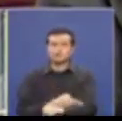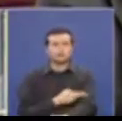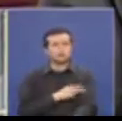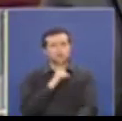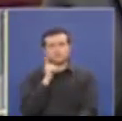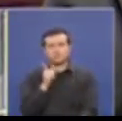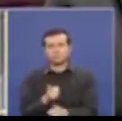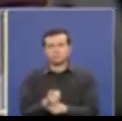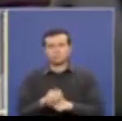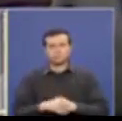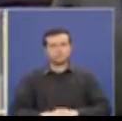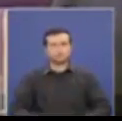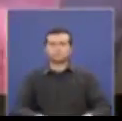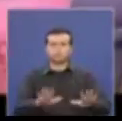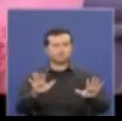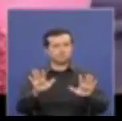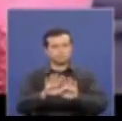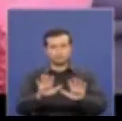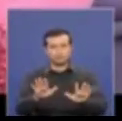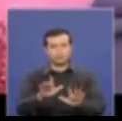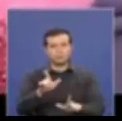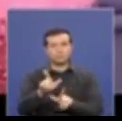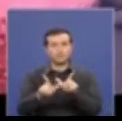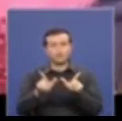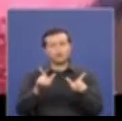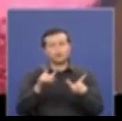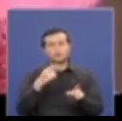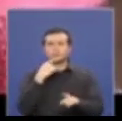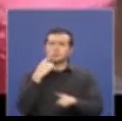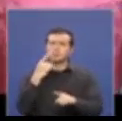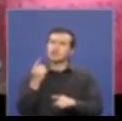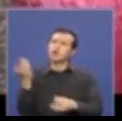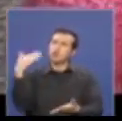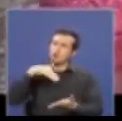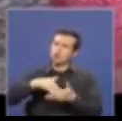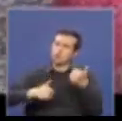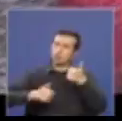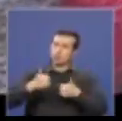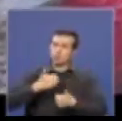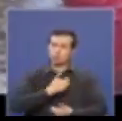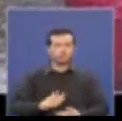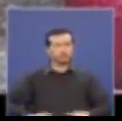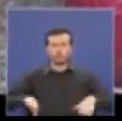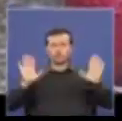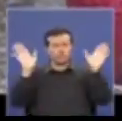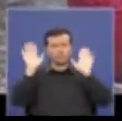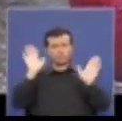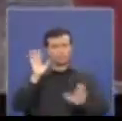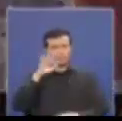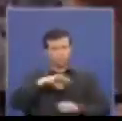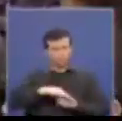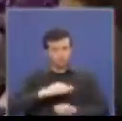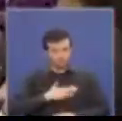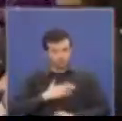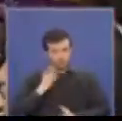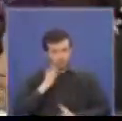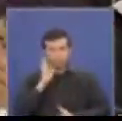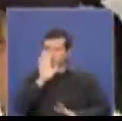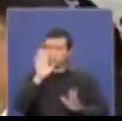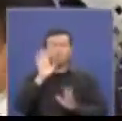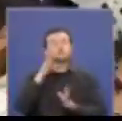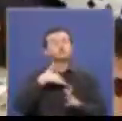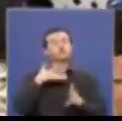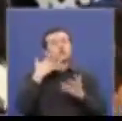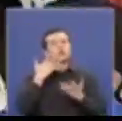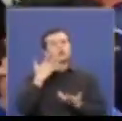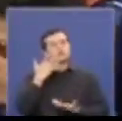también. No, tranquilo. Créame que esto no lo hago por reelección ni por voto. Lo hago por principio, ¿no?